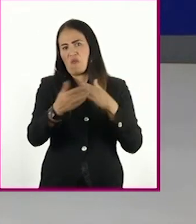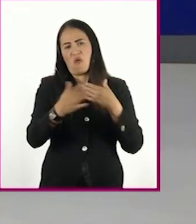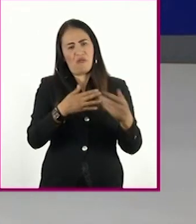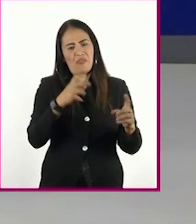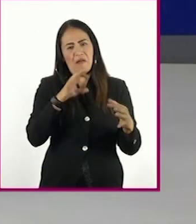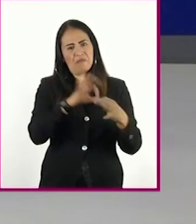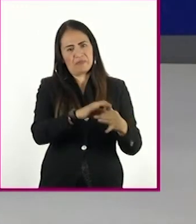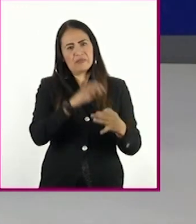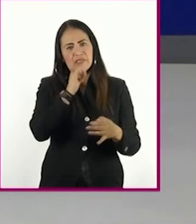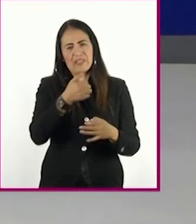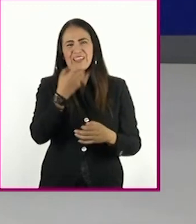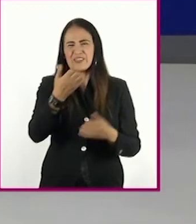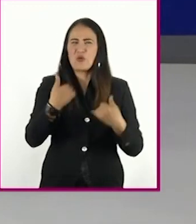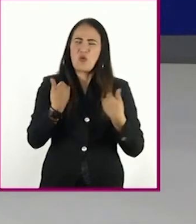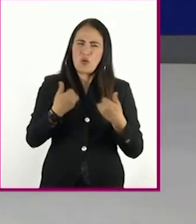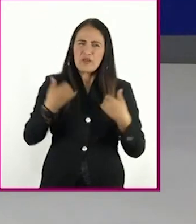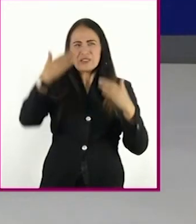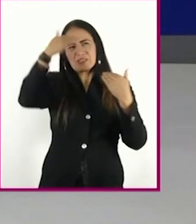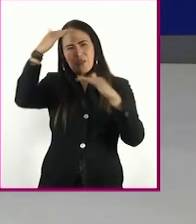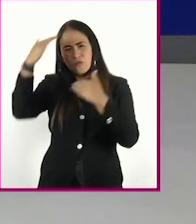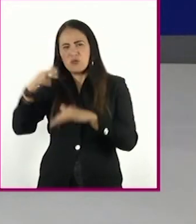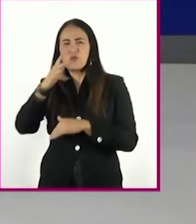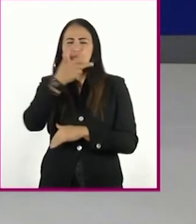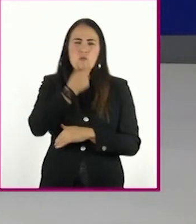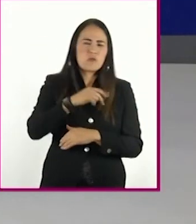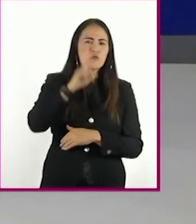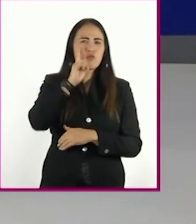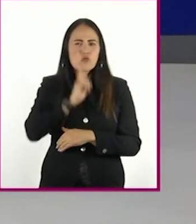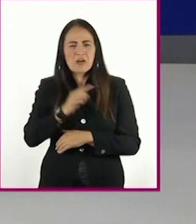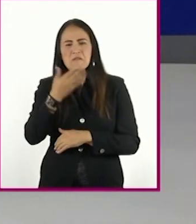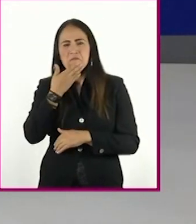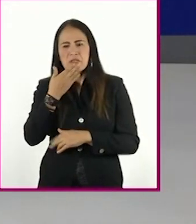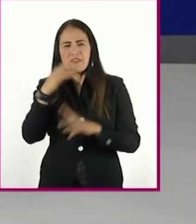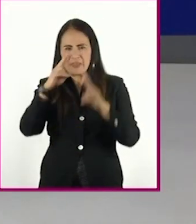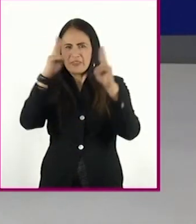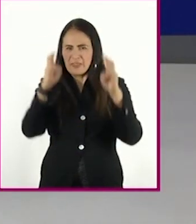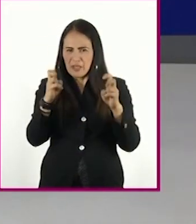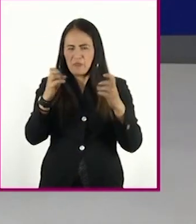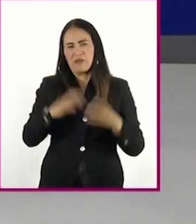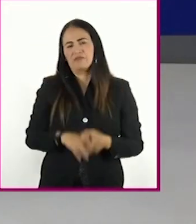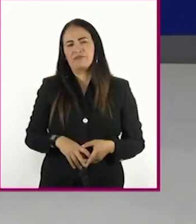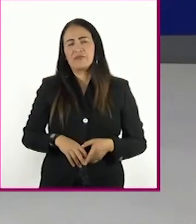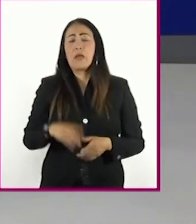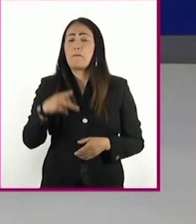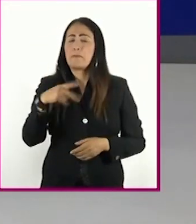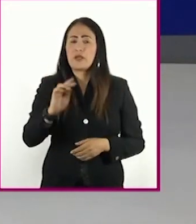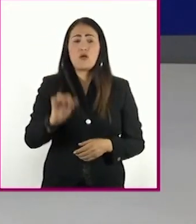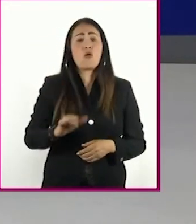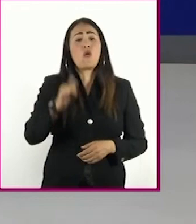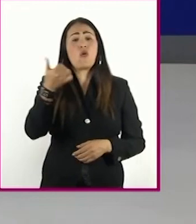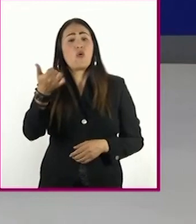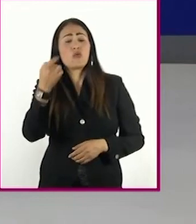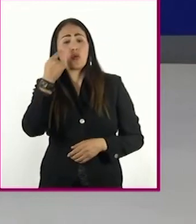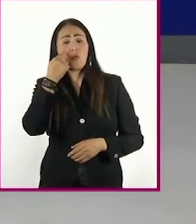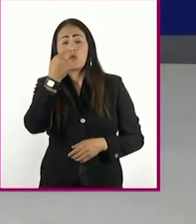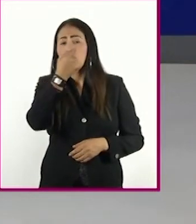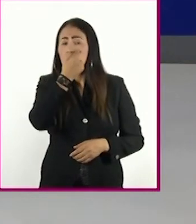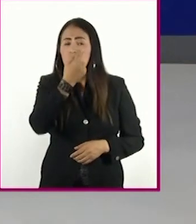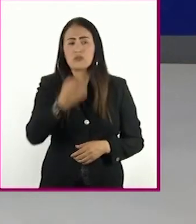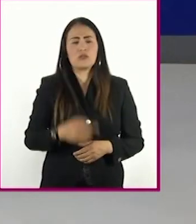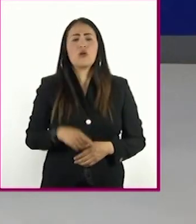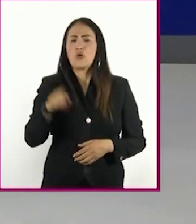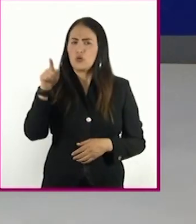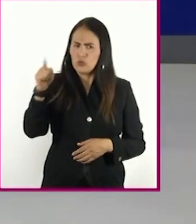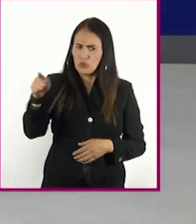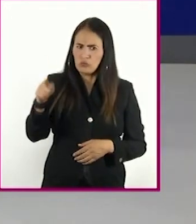jóvenes, adultos, mujeres, hombres, pero veamos si hay otra postura, pues lo que encontraste